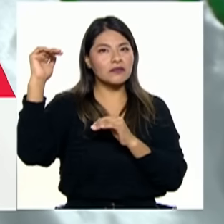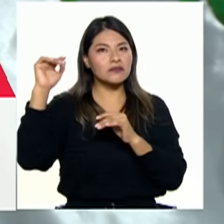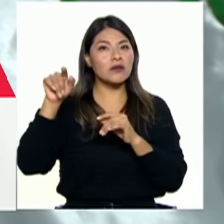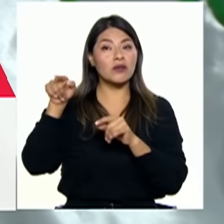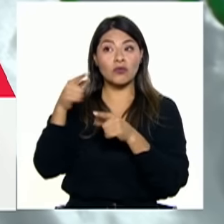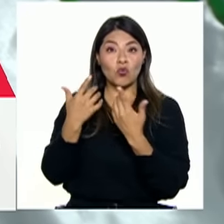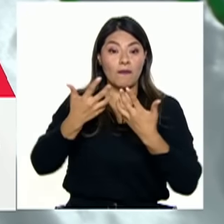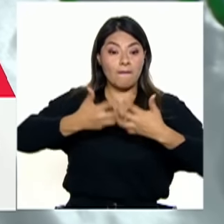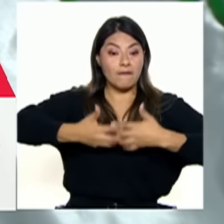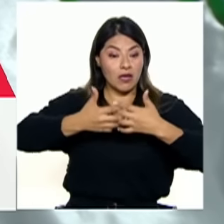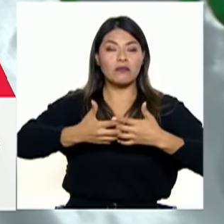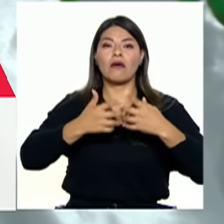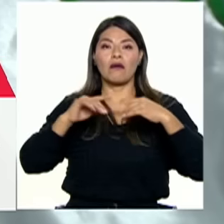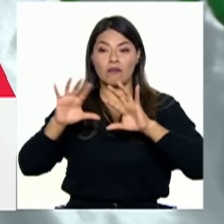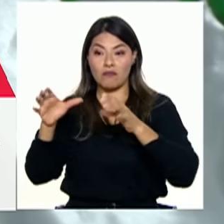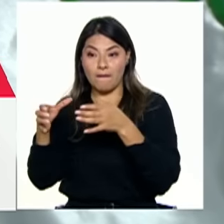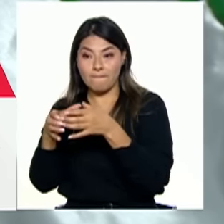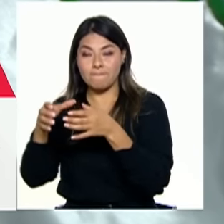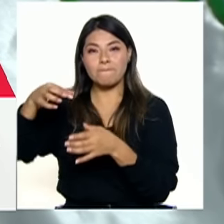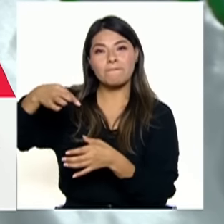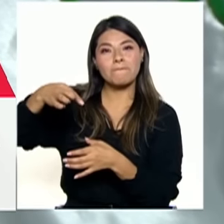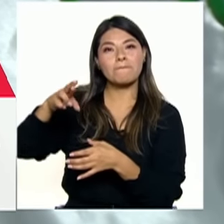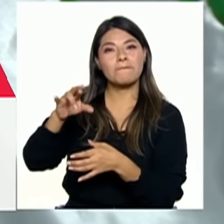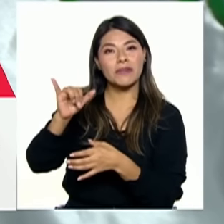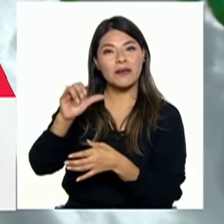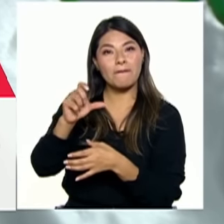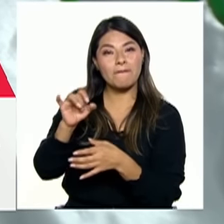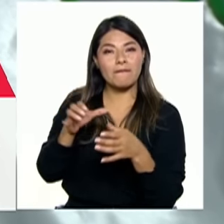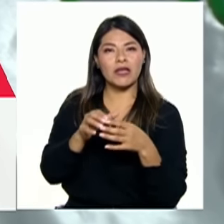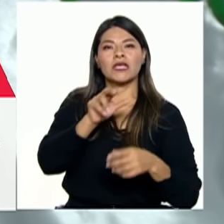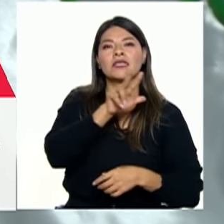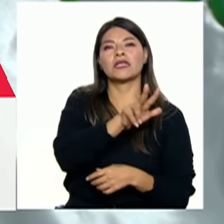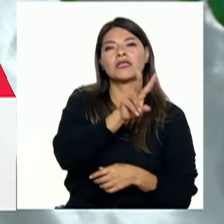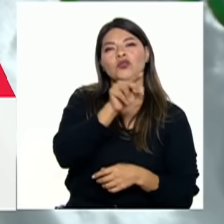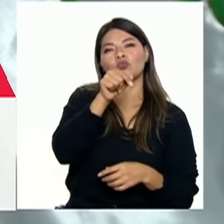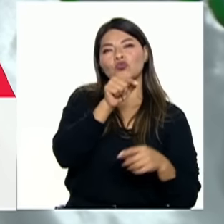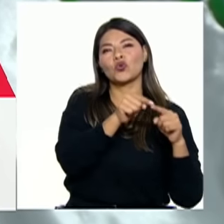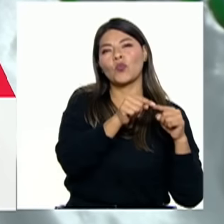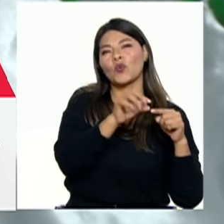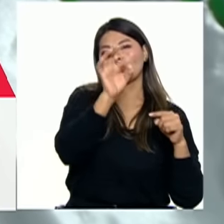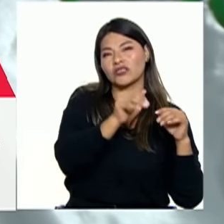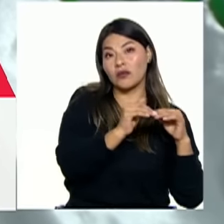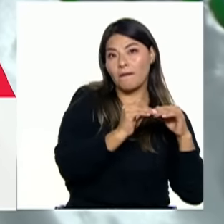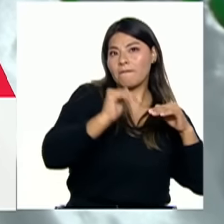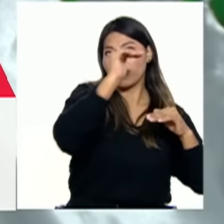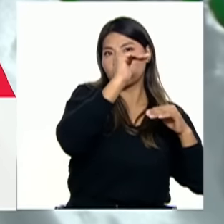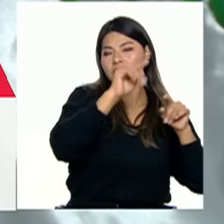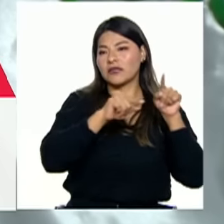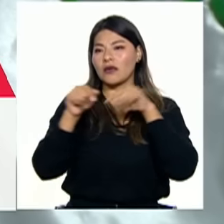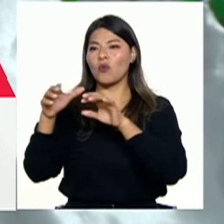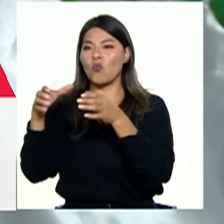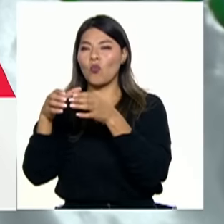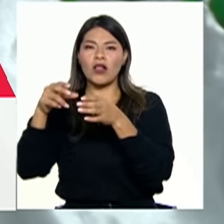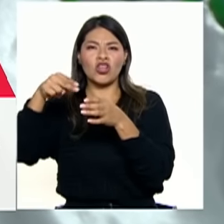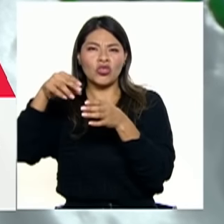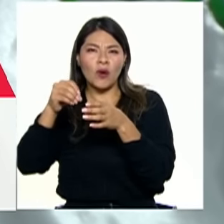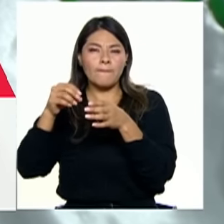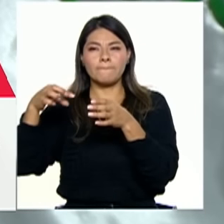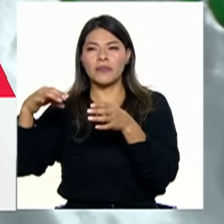la manufactura primaria creció en 32.6% y la no primaria en